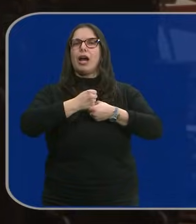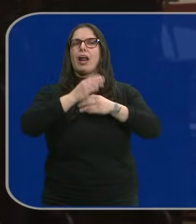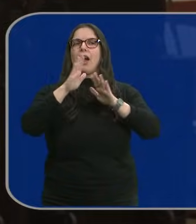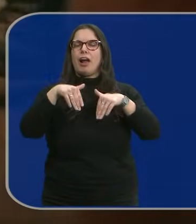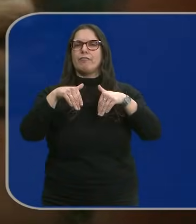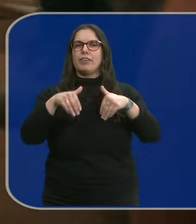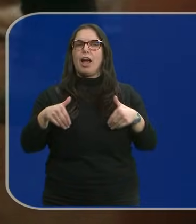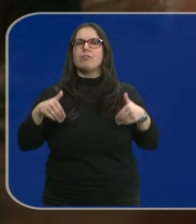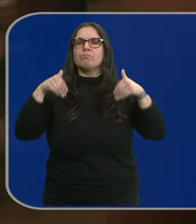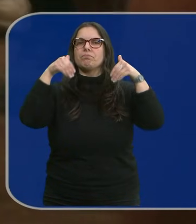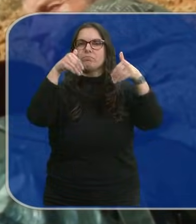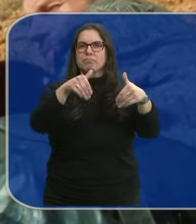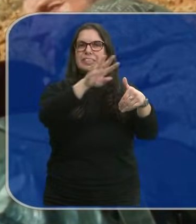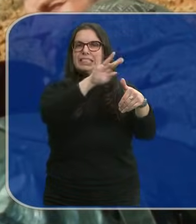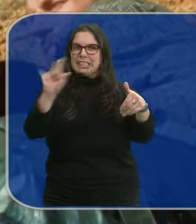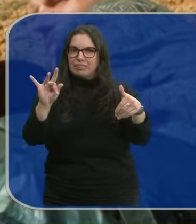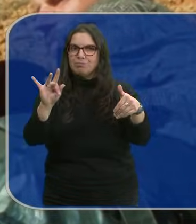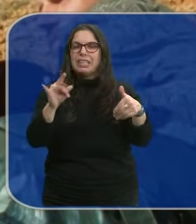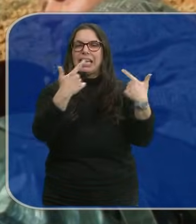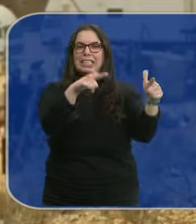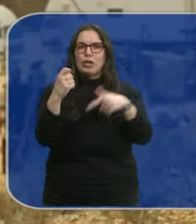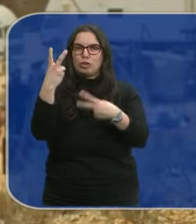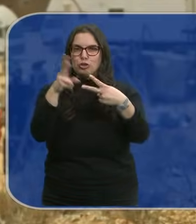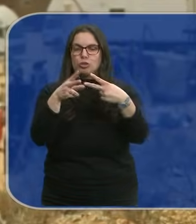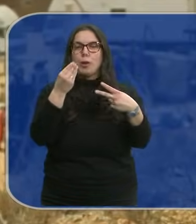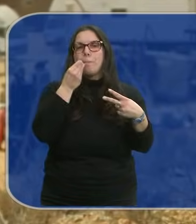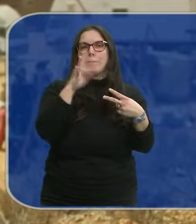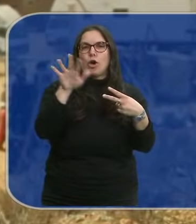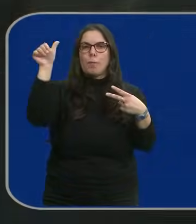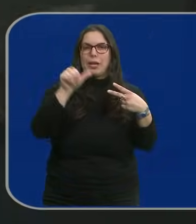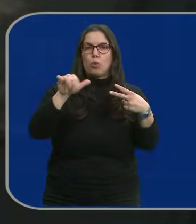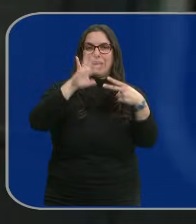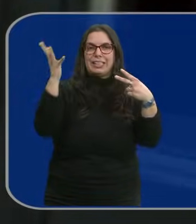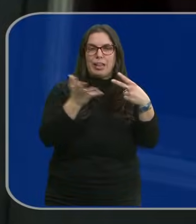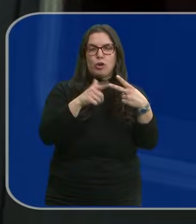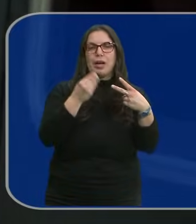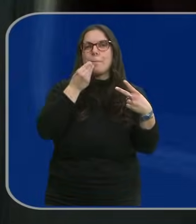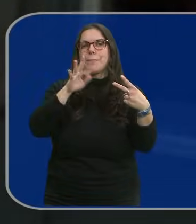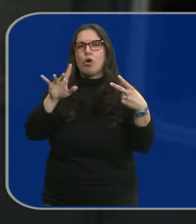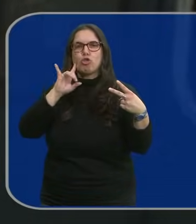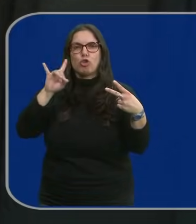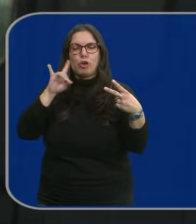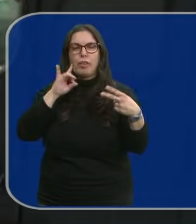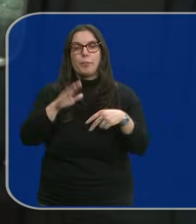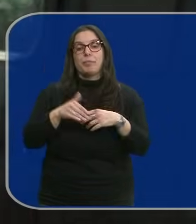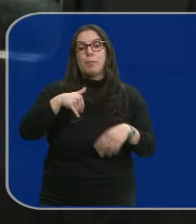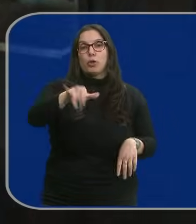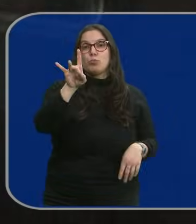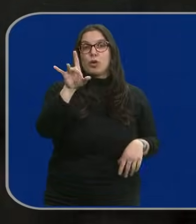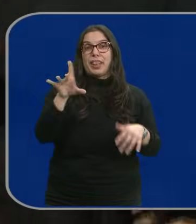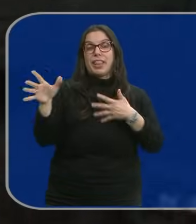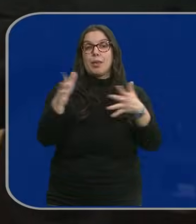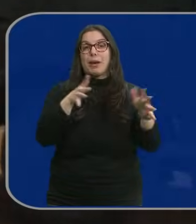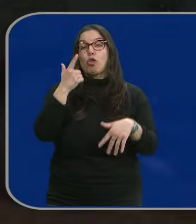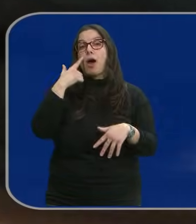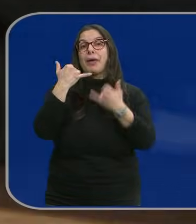conseguido finalmente ser candidata y además en 2 categorías, Mejor Película Internacional y Mejor Sonido. Será el 15 de marzo cuando conozcamos